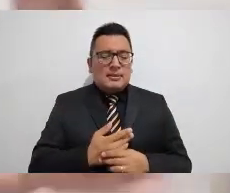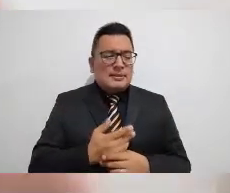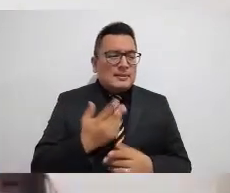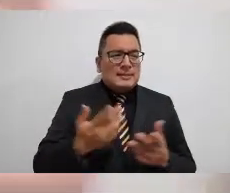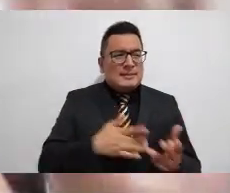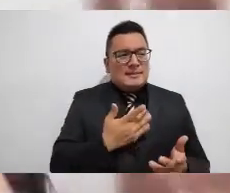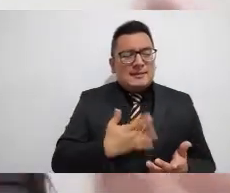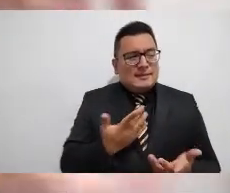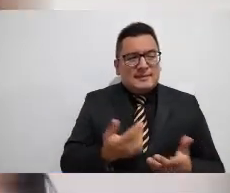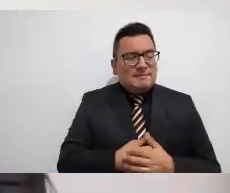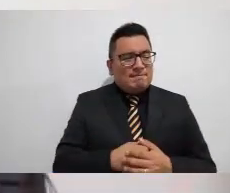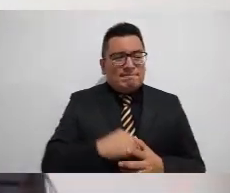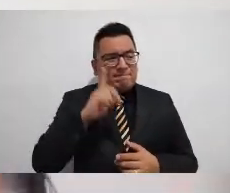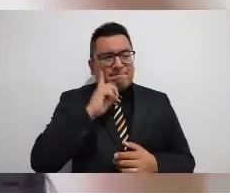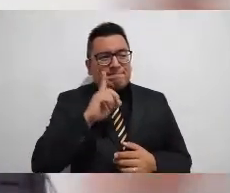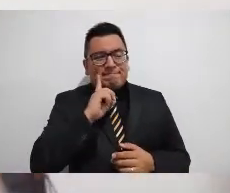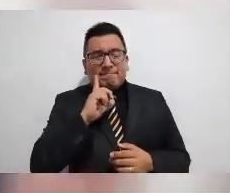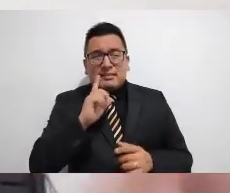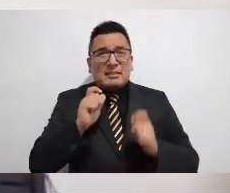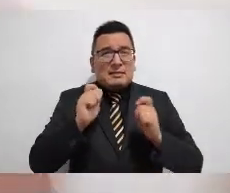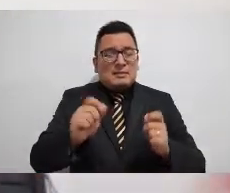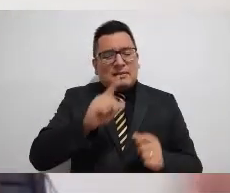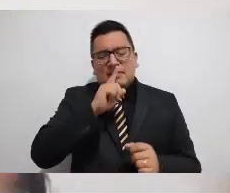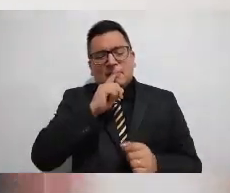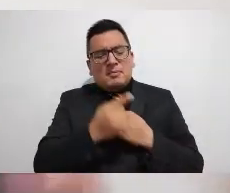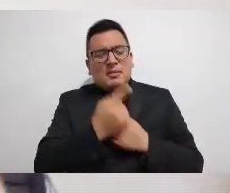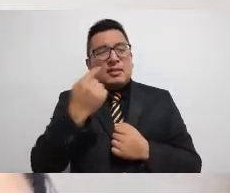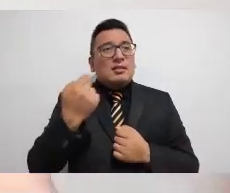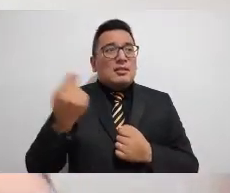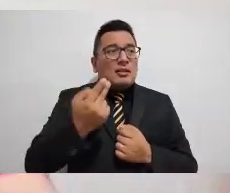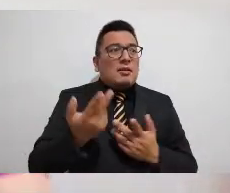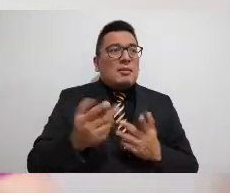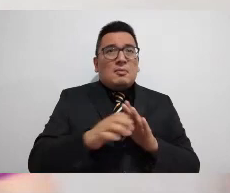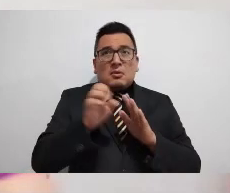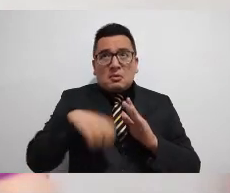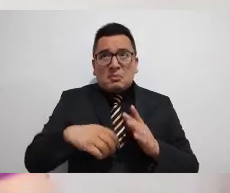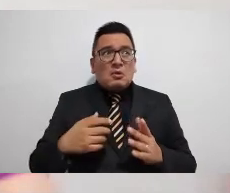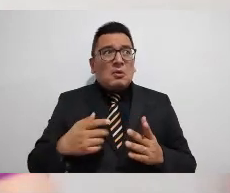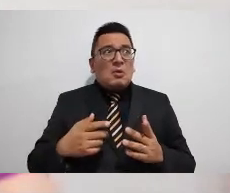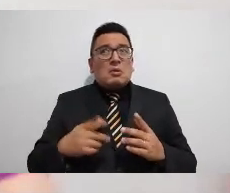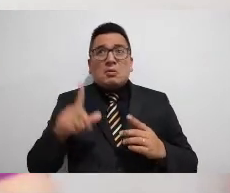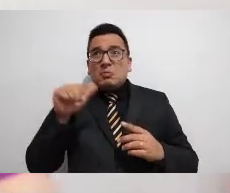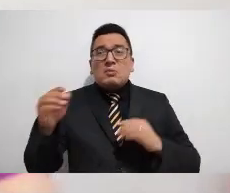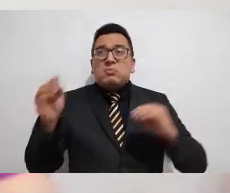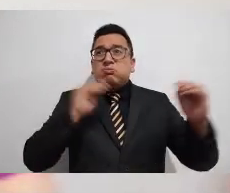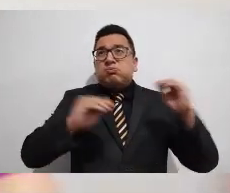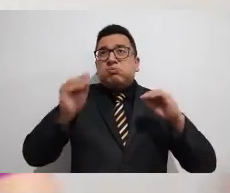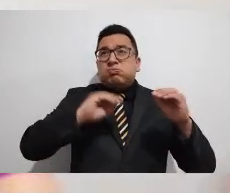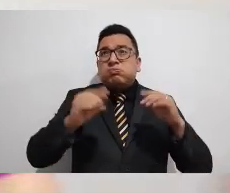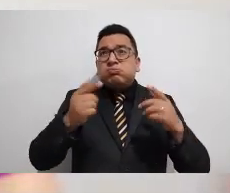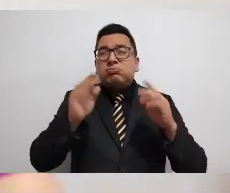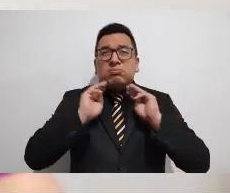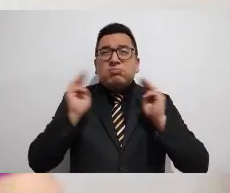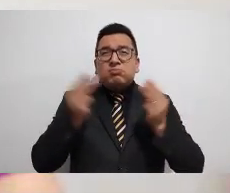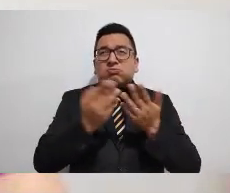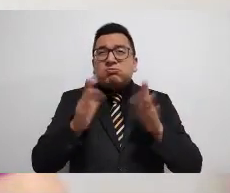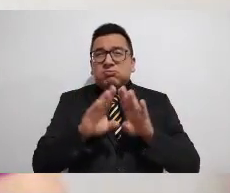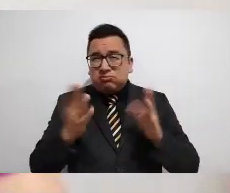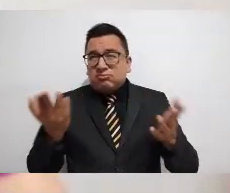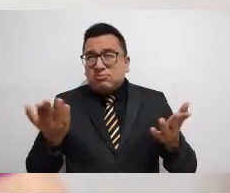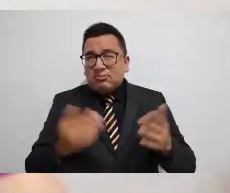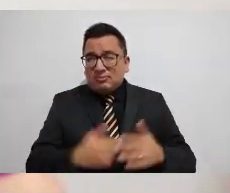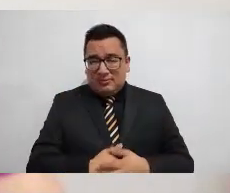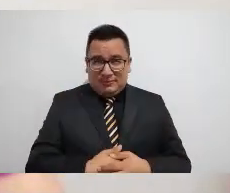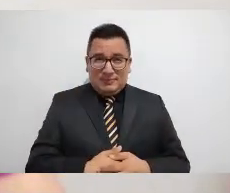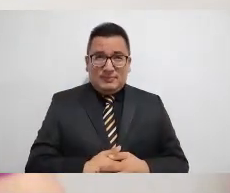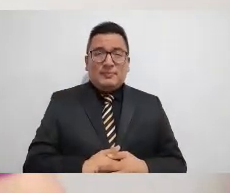para proteger, pues, la interacción con estos grupos. Y también cuando